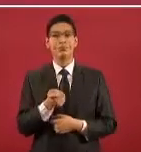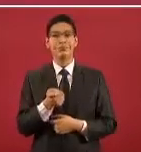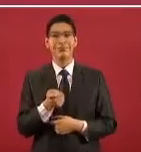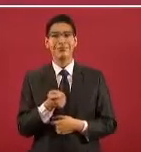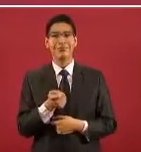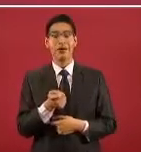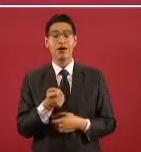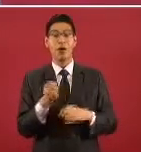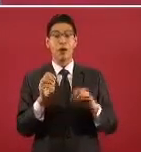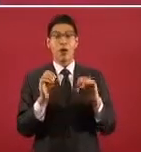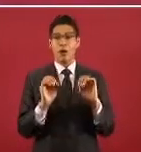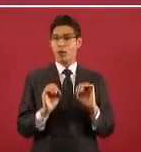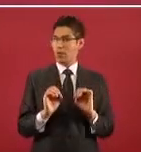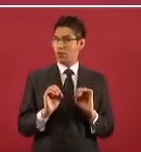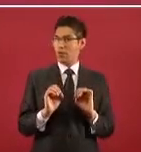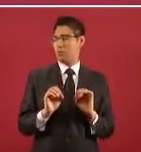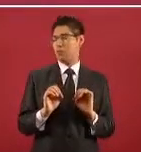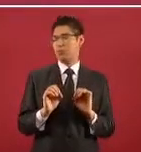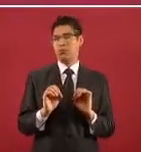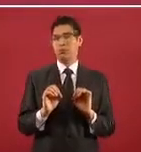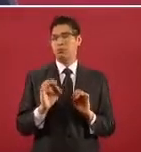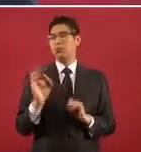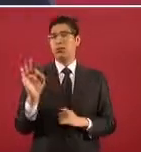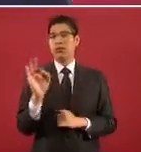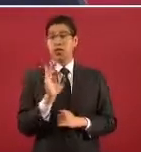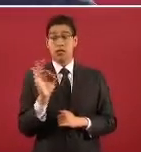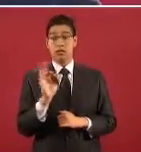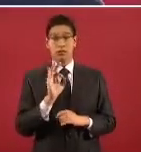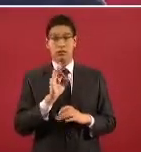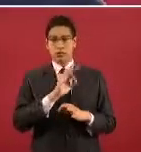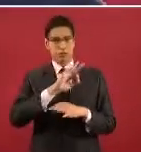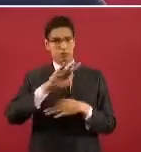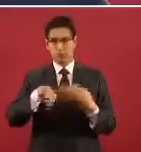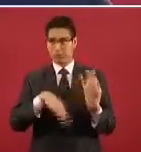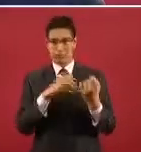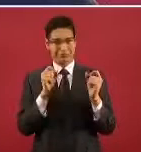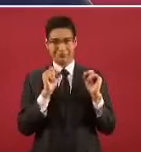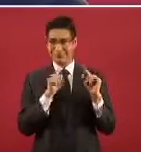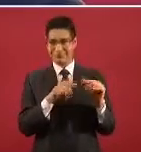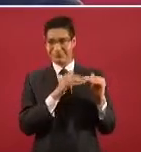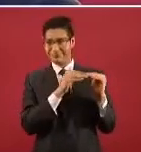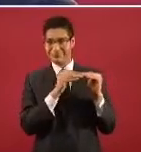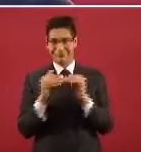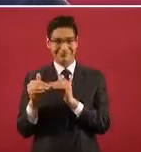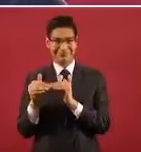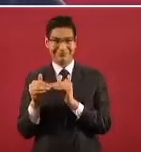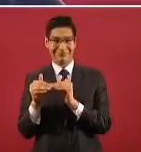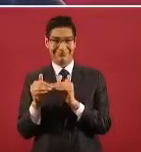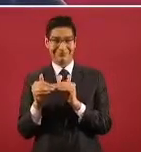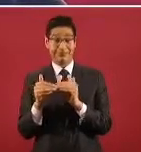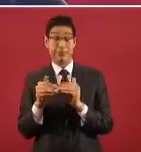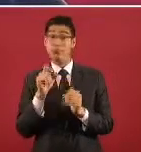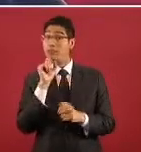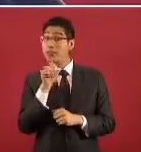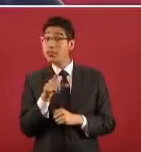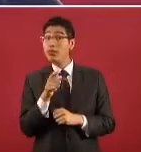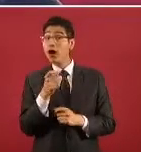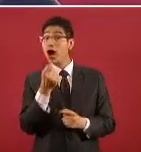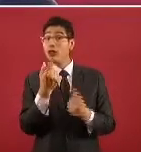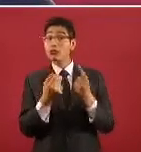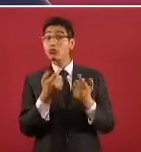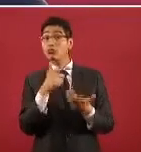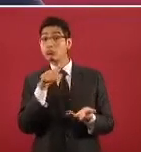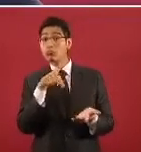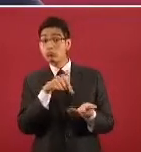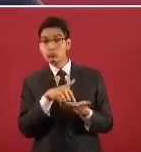o porque no se tiene en todos los pueblos acceso